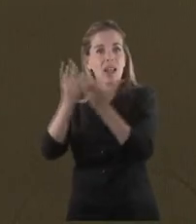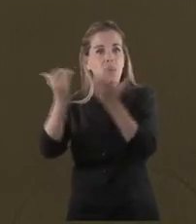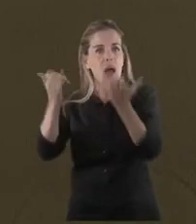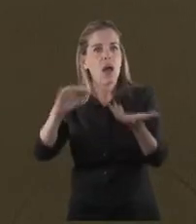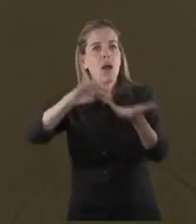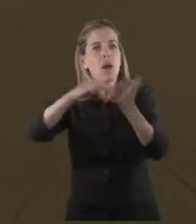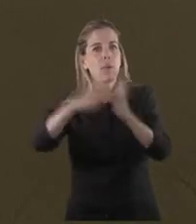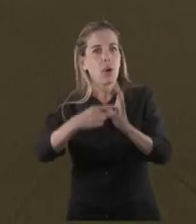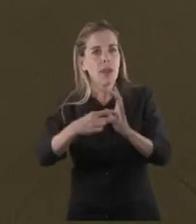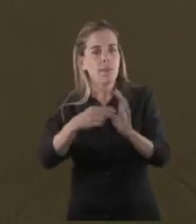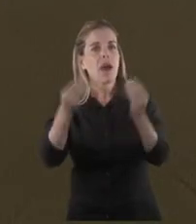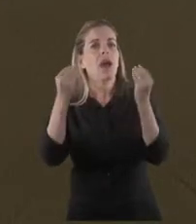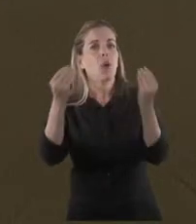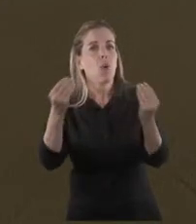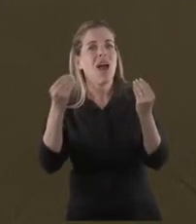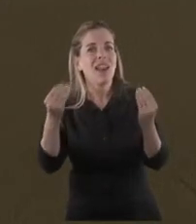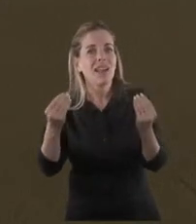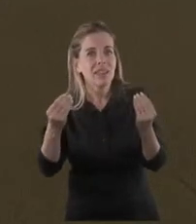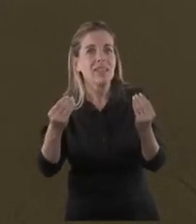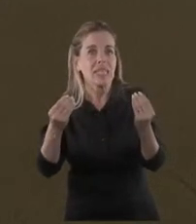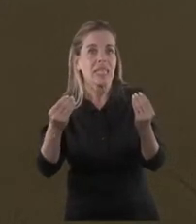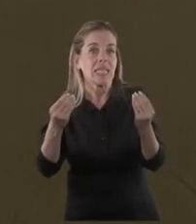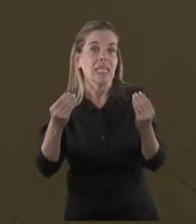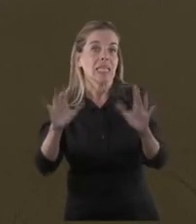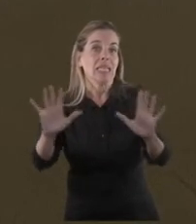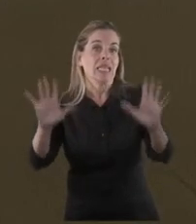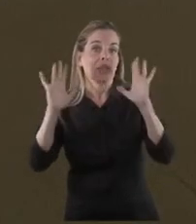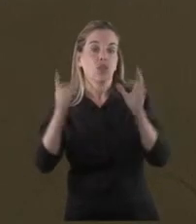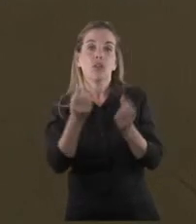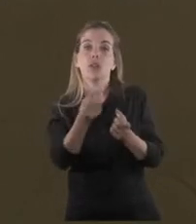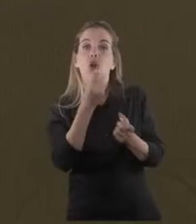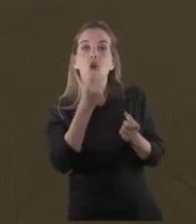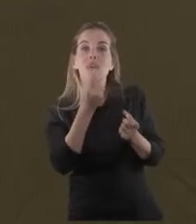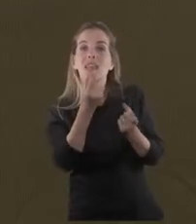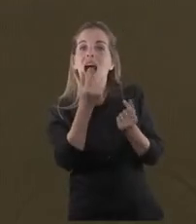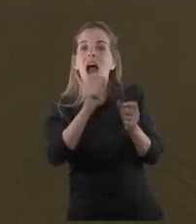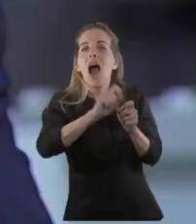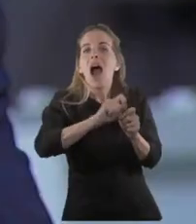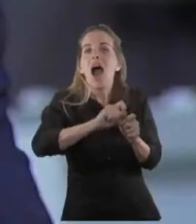¿Saben cómo se llama? El aumento generalizado de los alimentos.